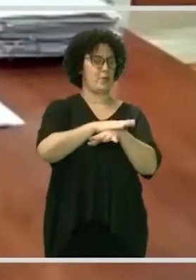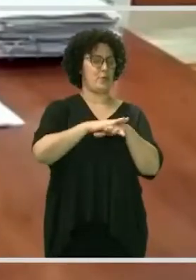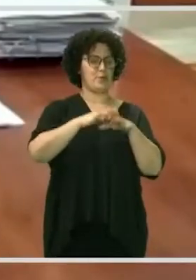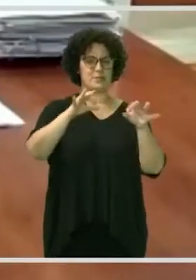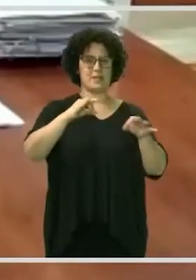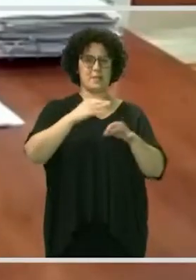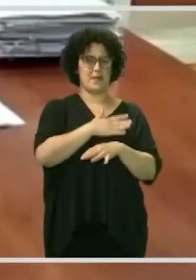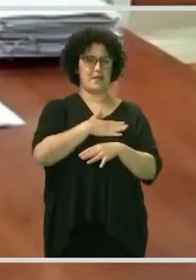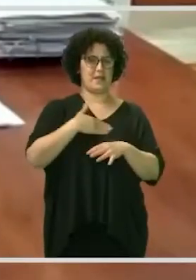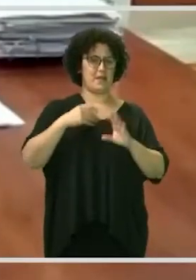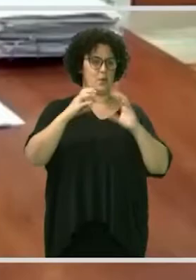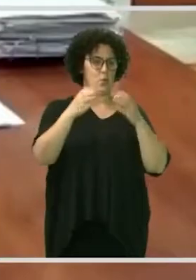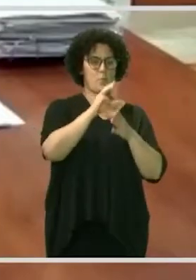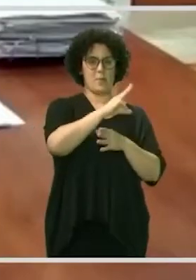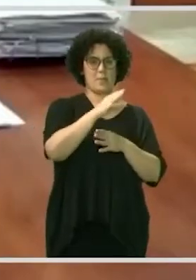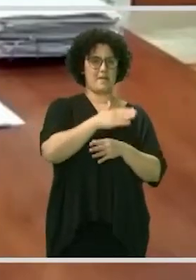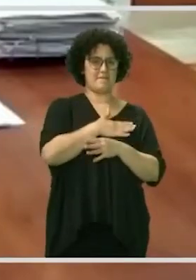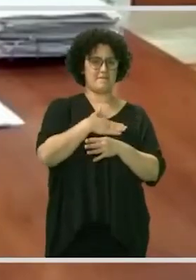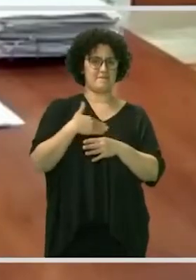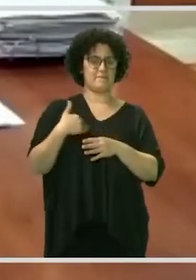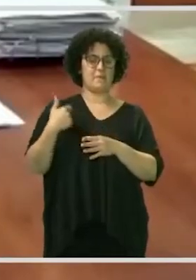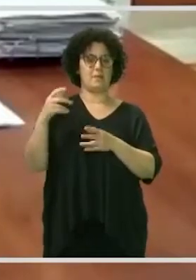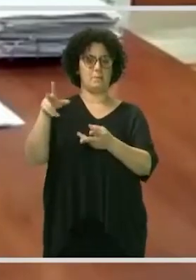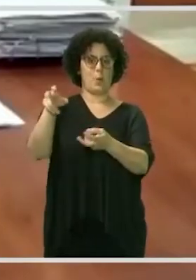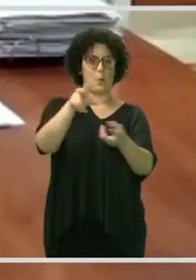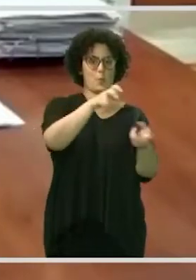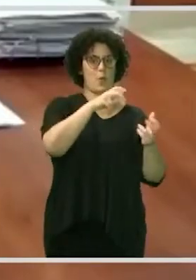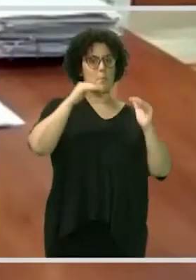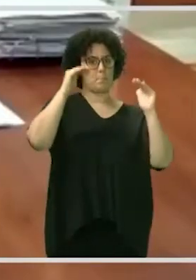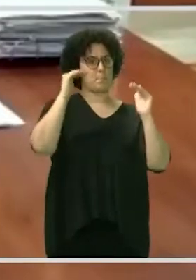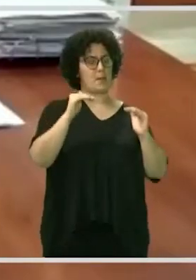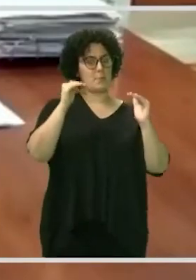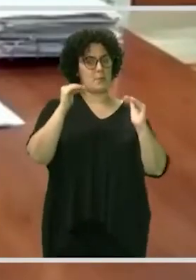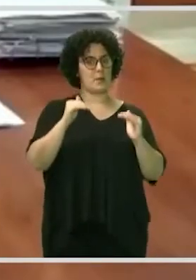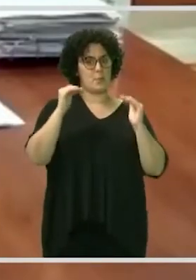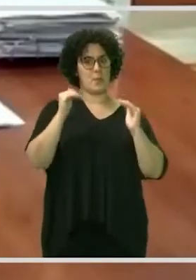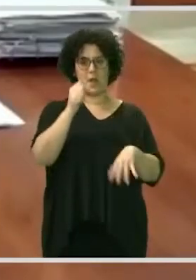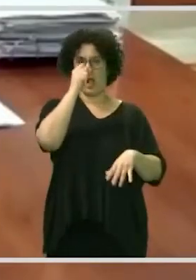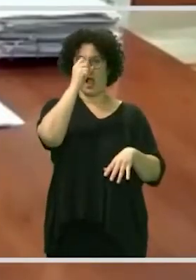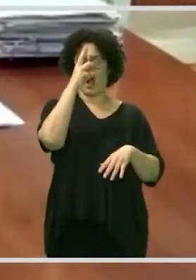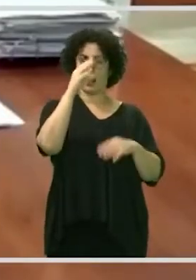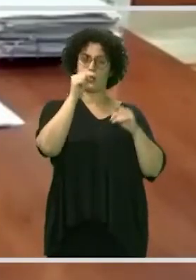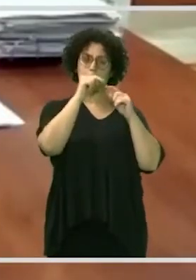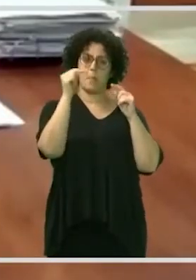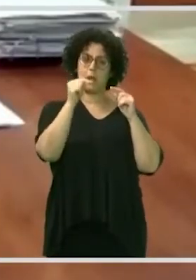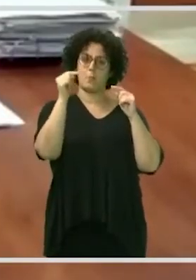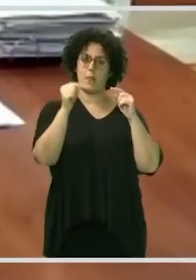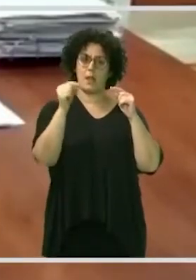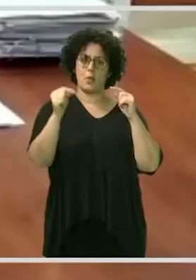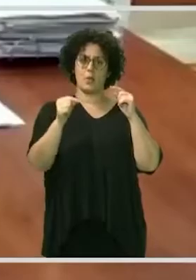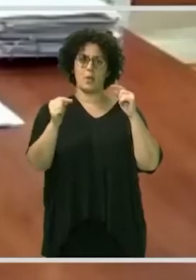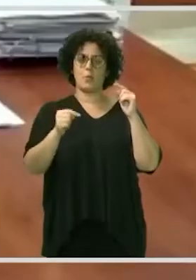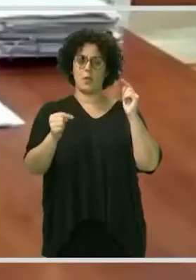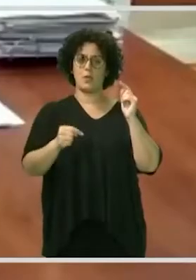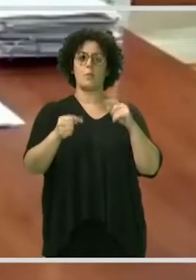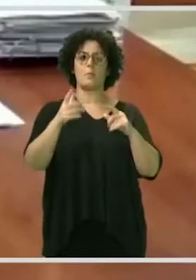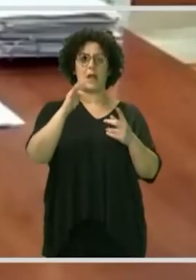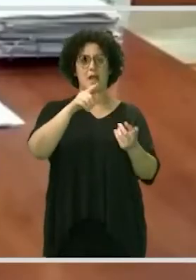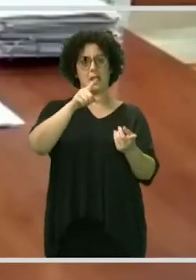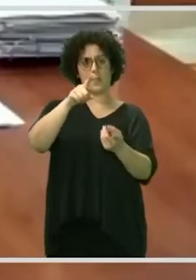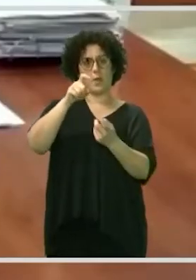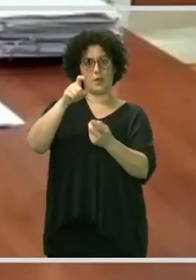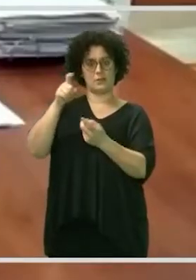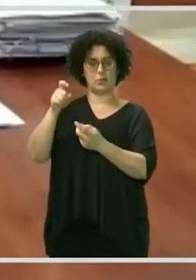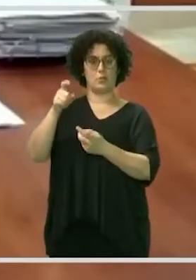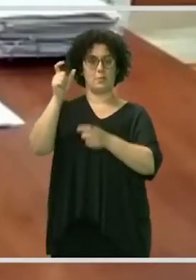partido, y de hecho lo hemos conseguido porque no solamente rebajamos año tras año la presión fiscal, sino que somos capaces de bajar los impuestos de